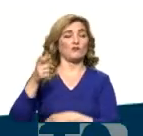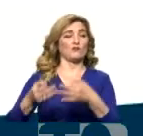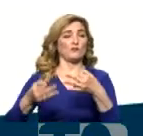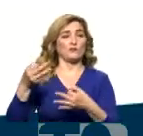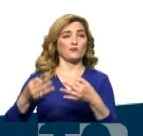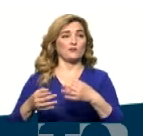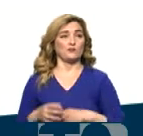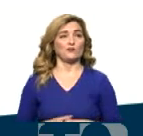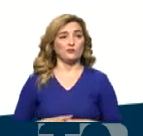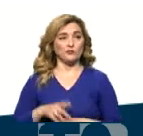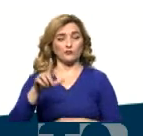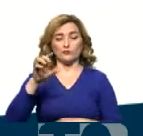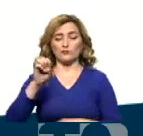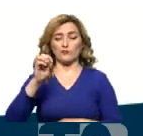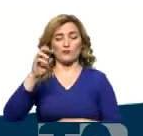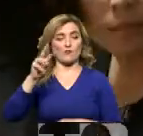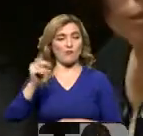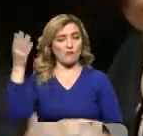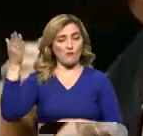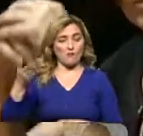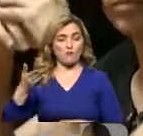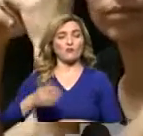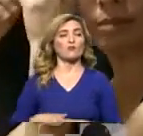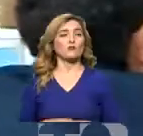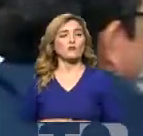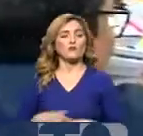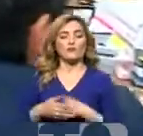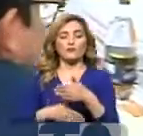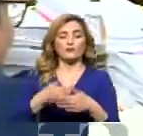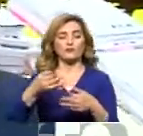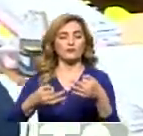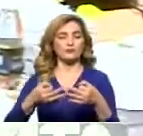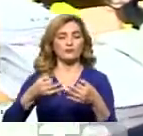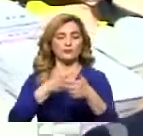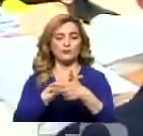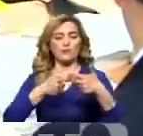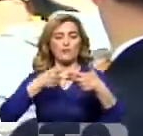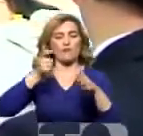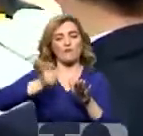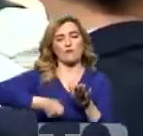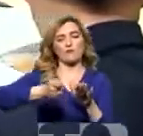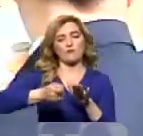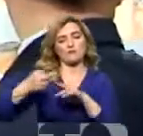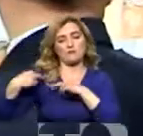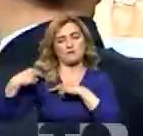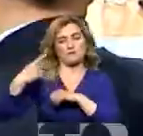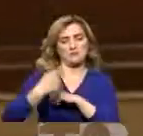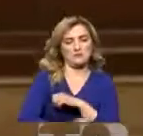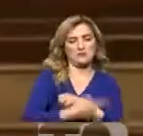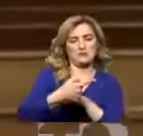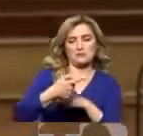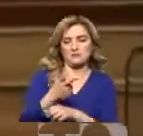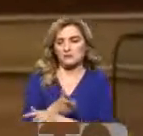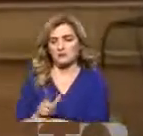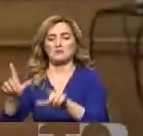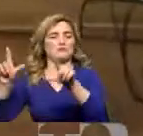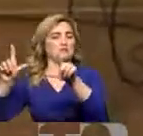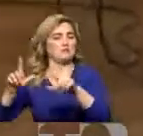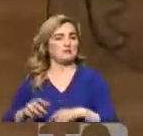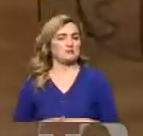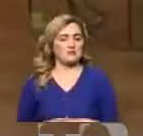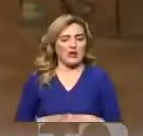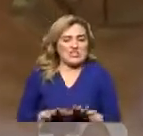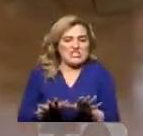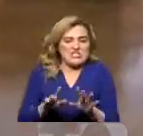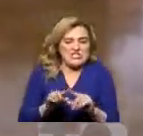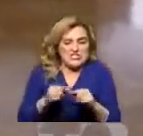junto a marcos rodríguez e iván zac y cela el audiencia de juzgamiento de los tres magistrados serán responsables de condenar o absolver a los sospechosos de una red de